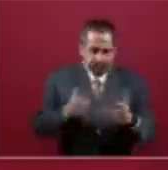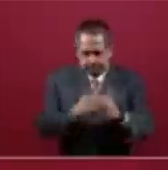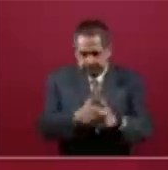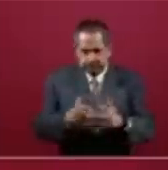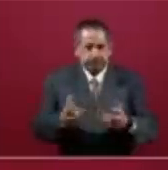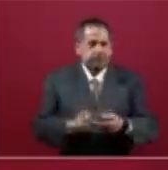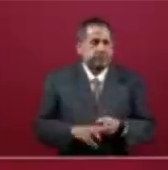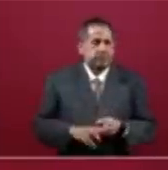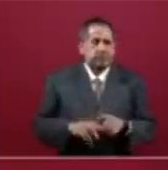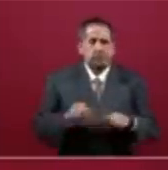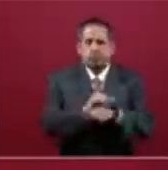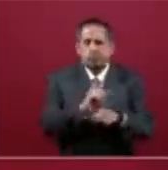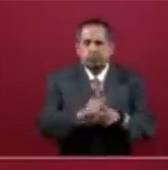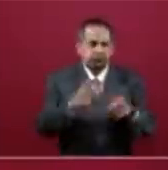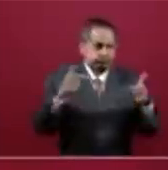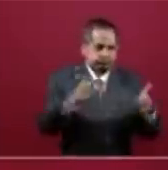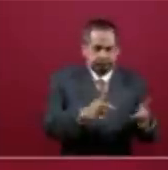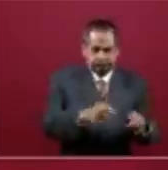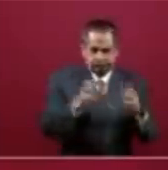robo de vehículos,